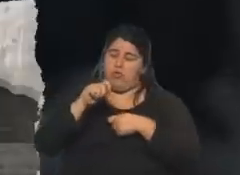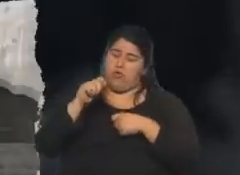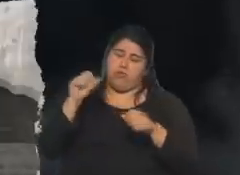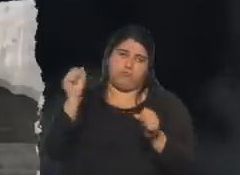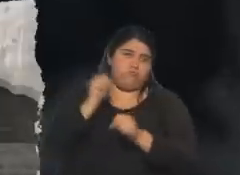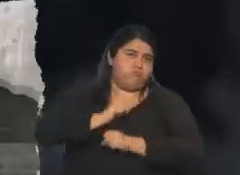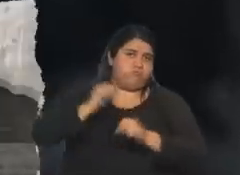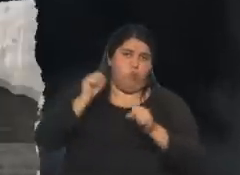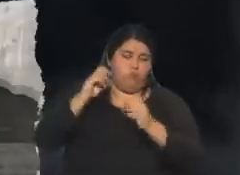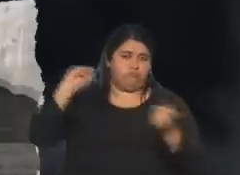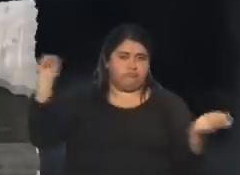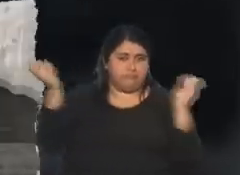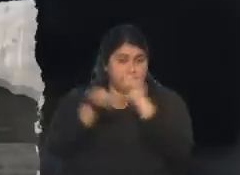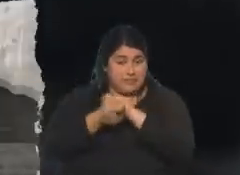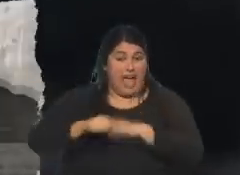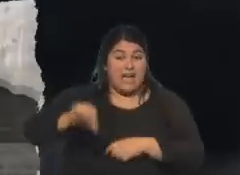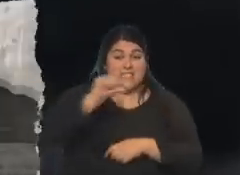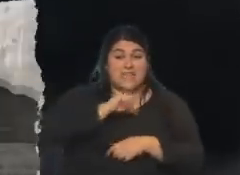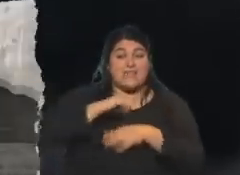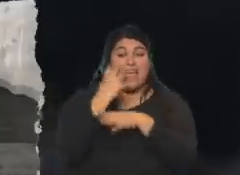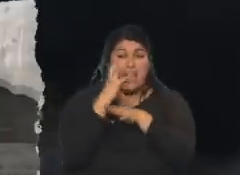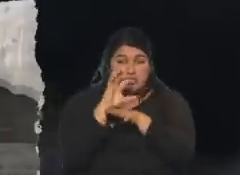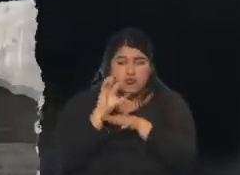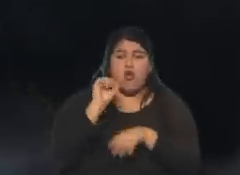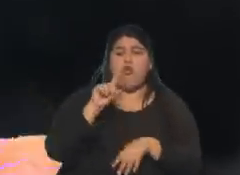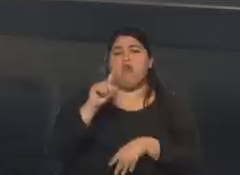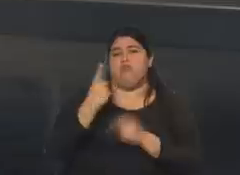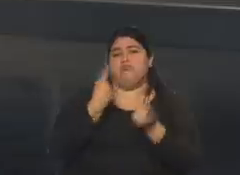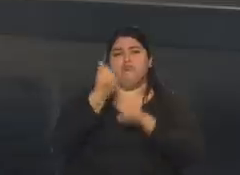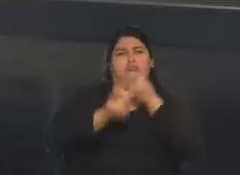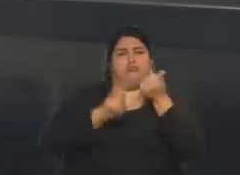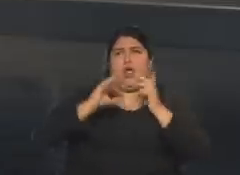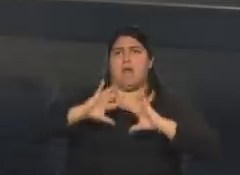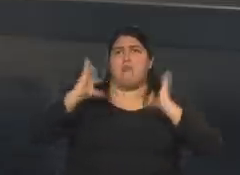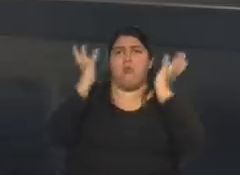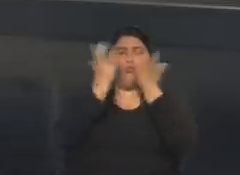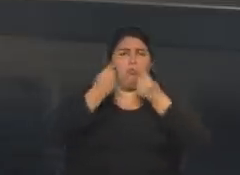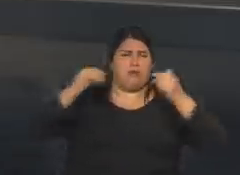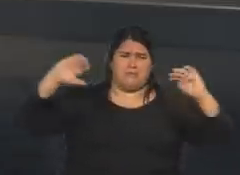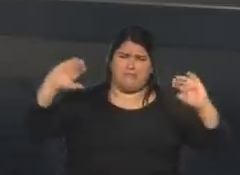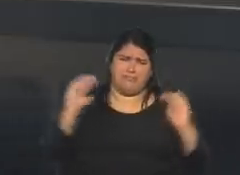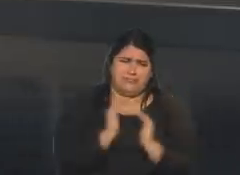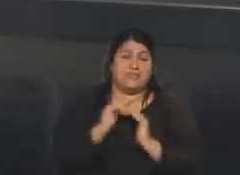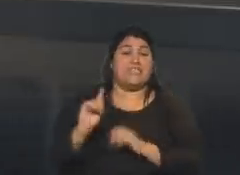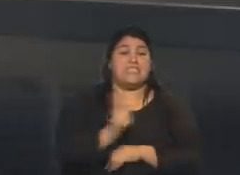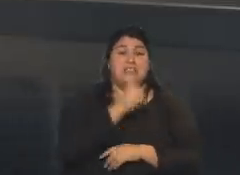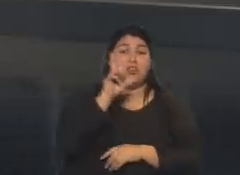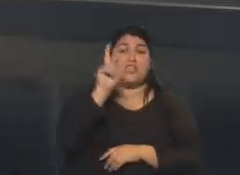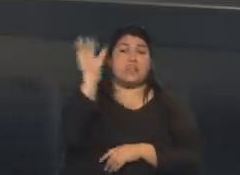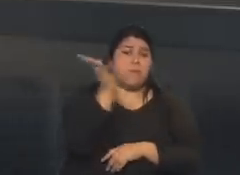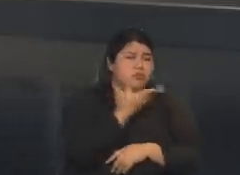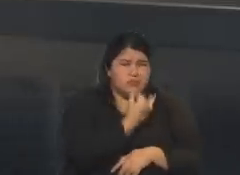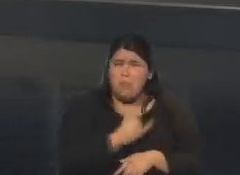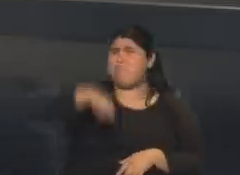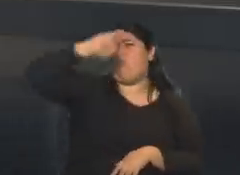en el caso del aceite de girasol, el 80% de lo que consumía el mundo desapareció. Y eso implicó un aumento de 130% del